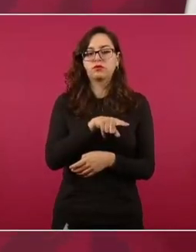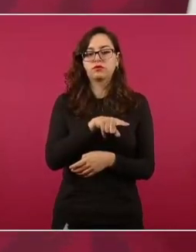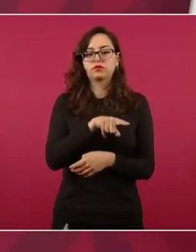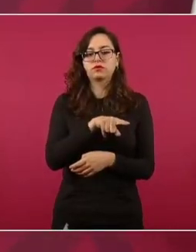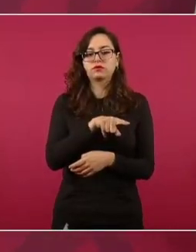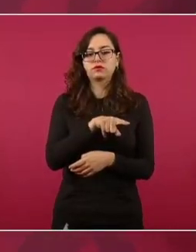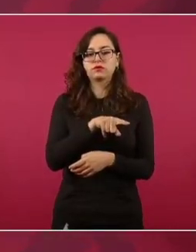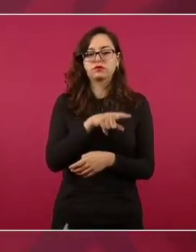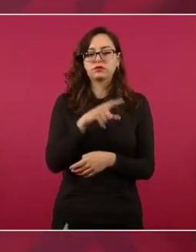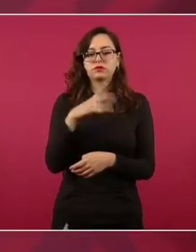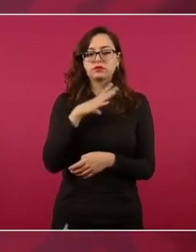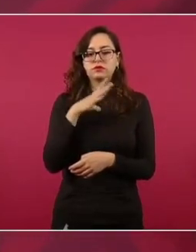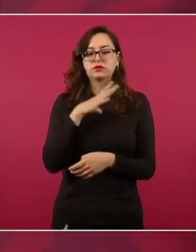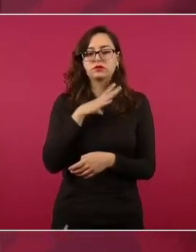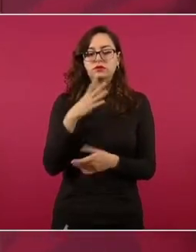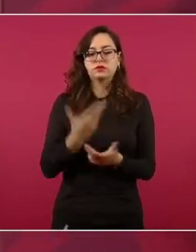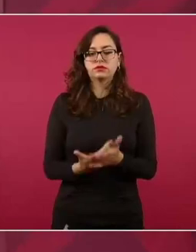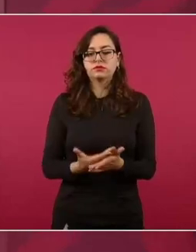denuncias